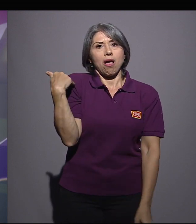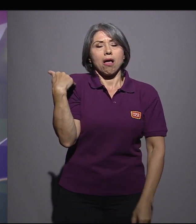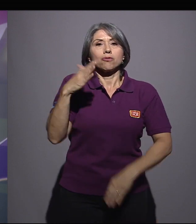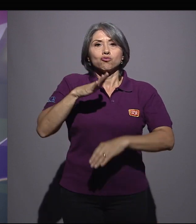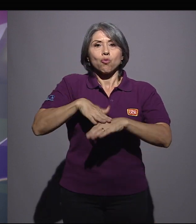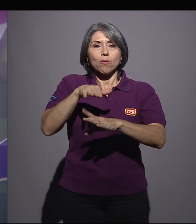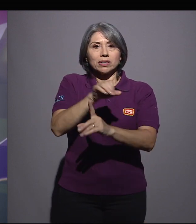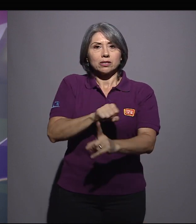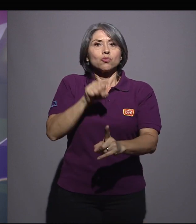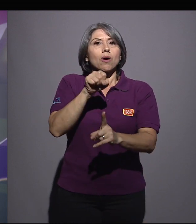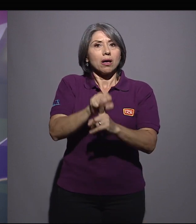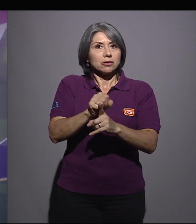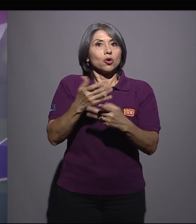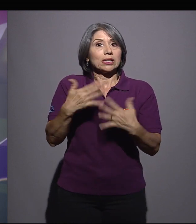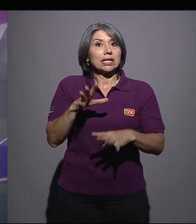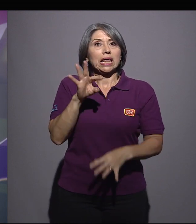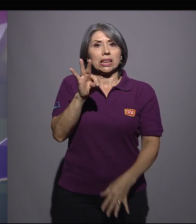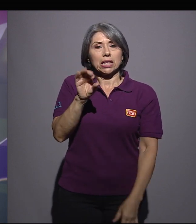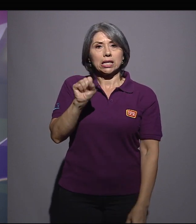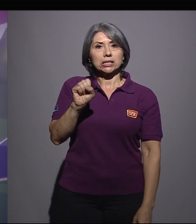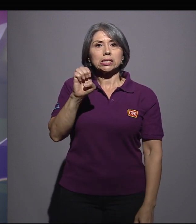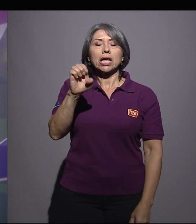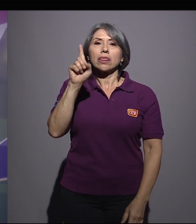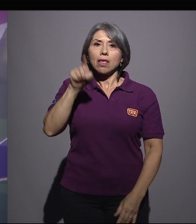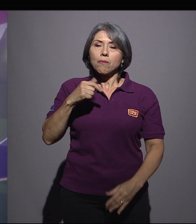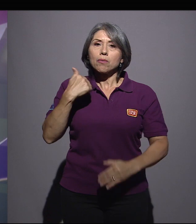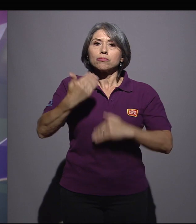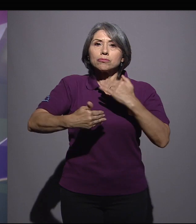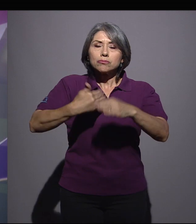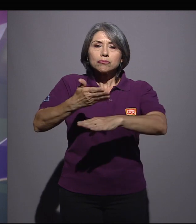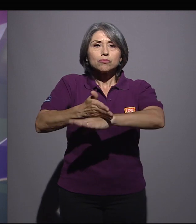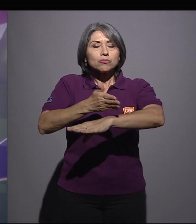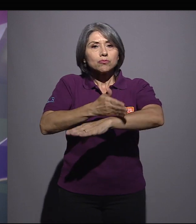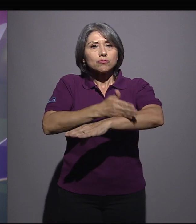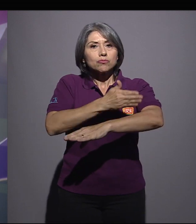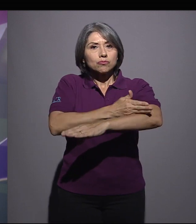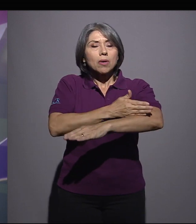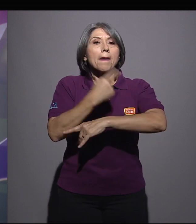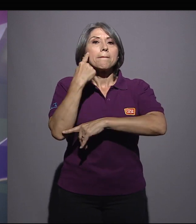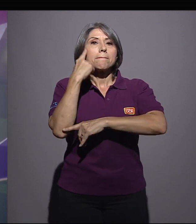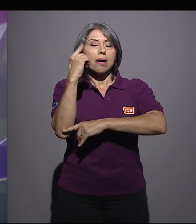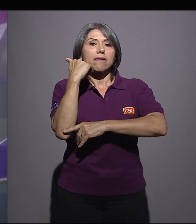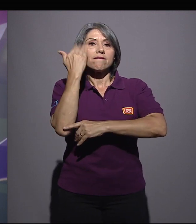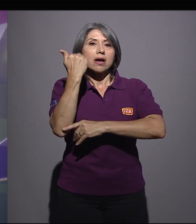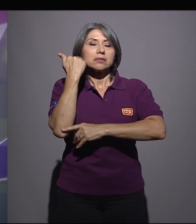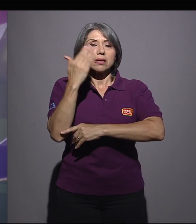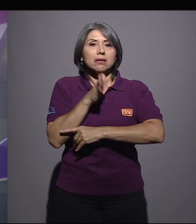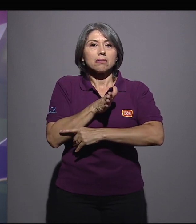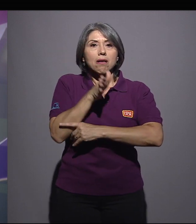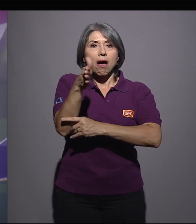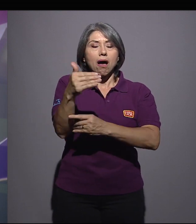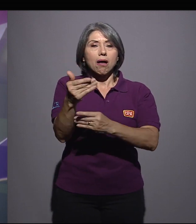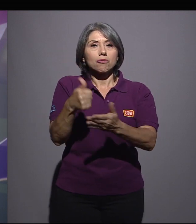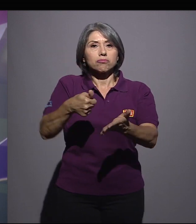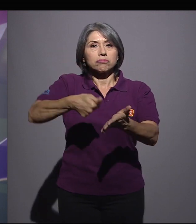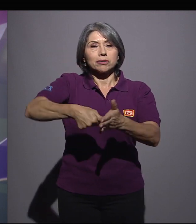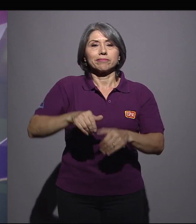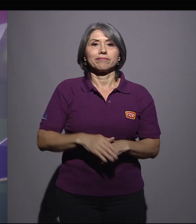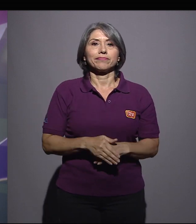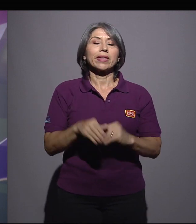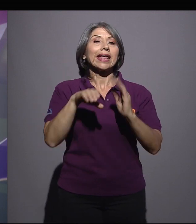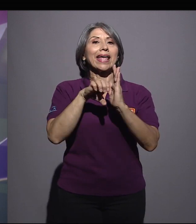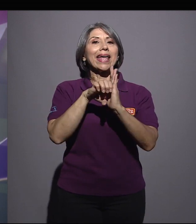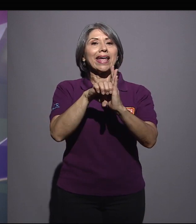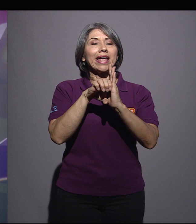donde el tribunal ha tenido que ir mejorando, ¿verdad?, lo que es su proceso para facilitar lo que es el ejercicio del voto. Les comento que, por